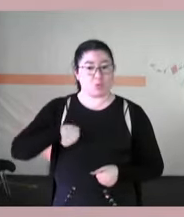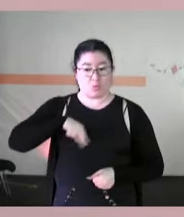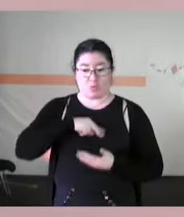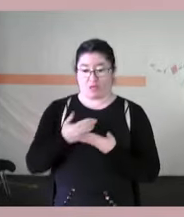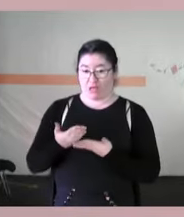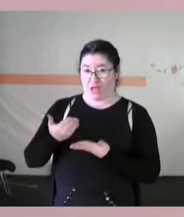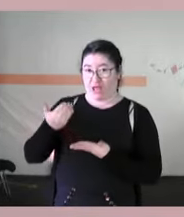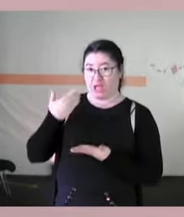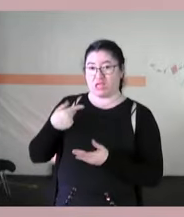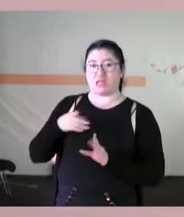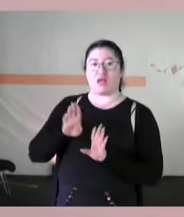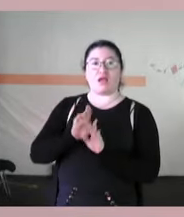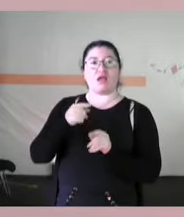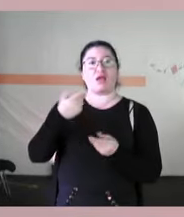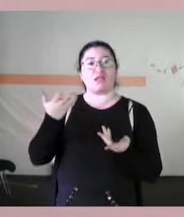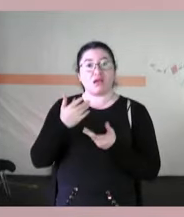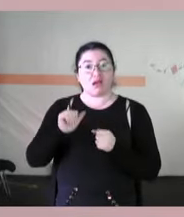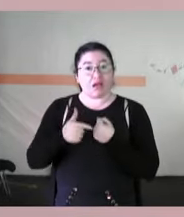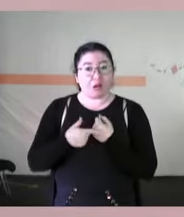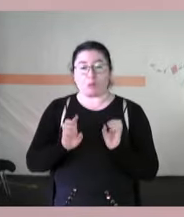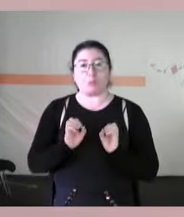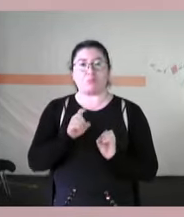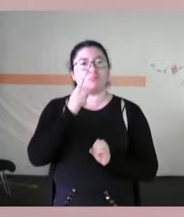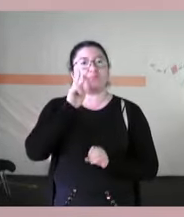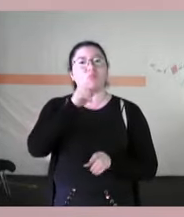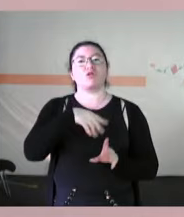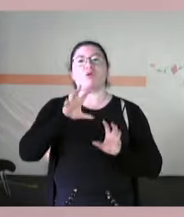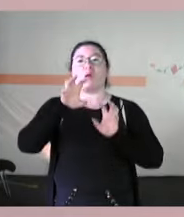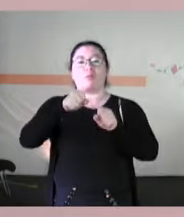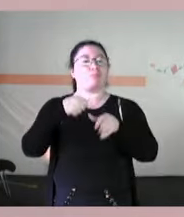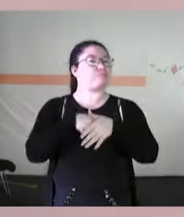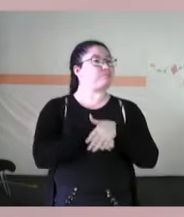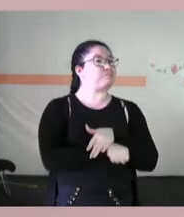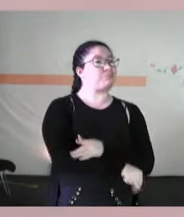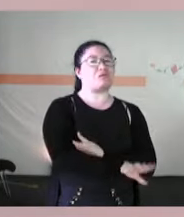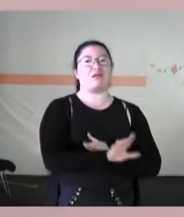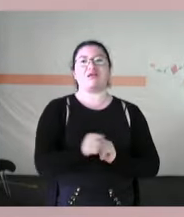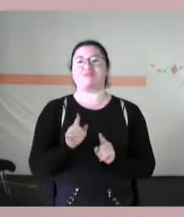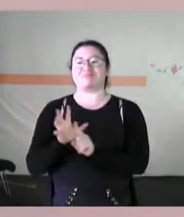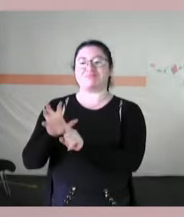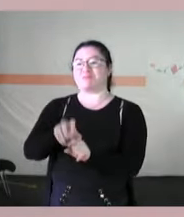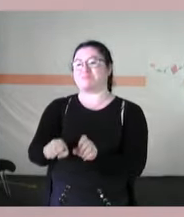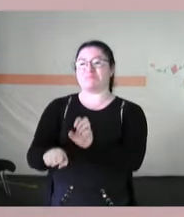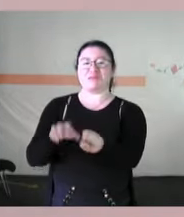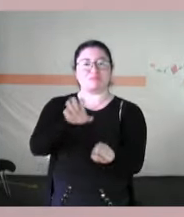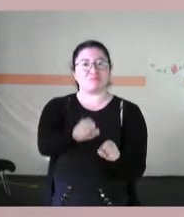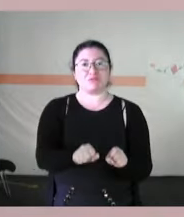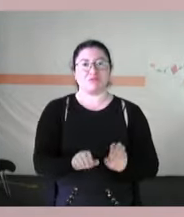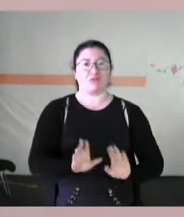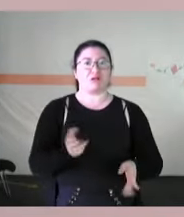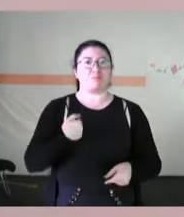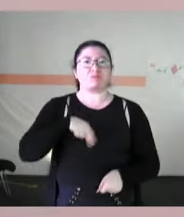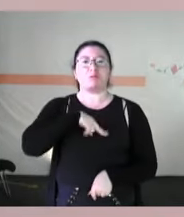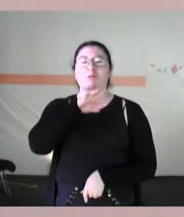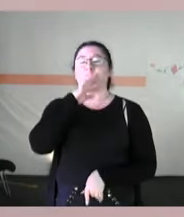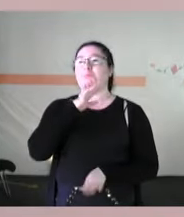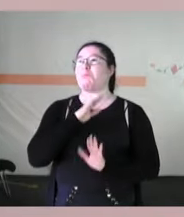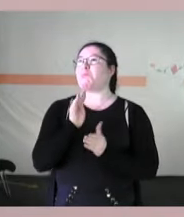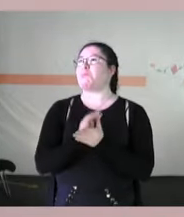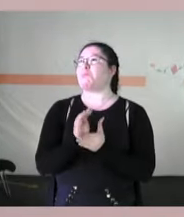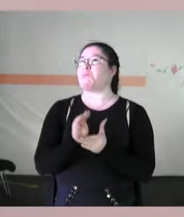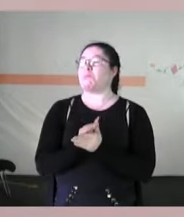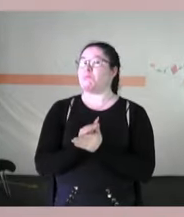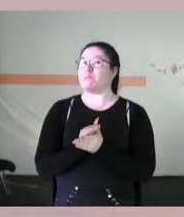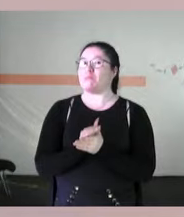los persigue y se los encierra. Y los gobiernos de México y Estados Unidos se unen